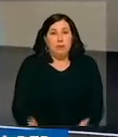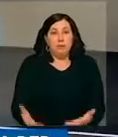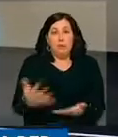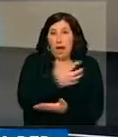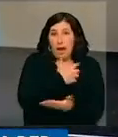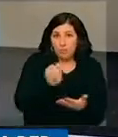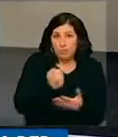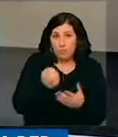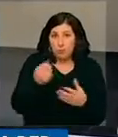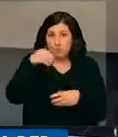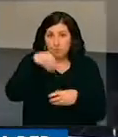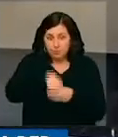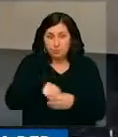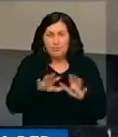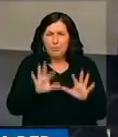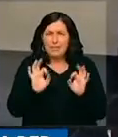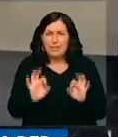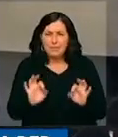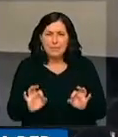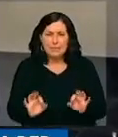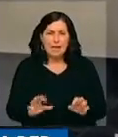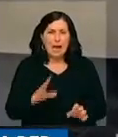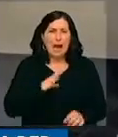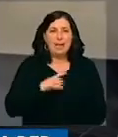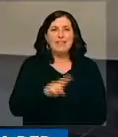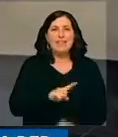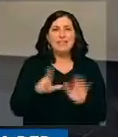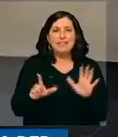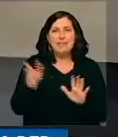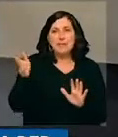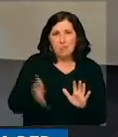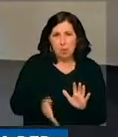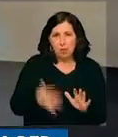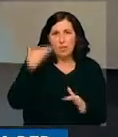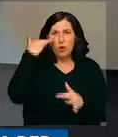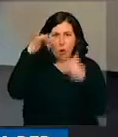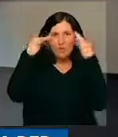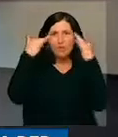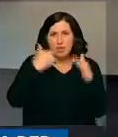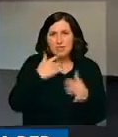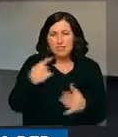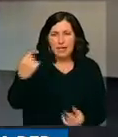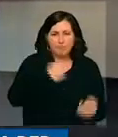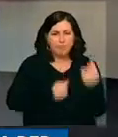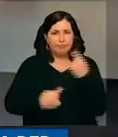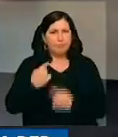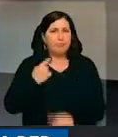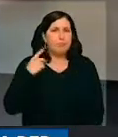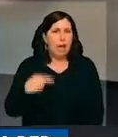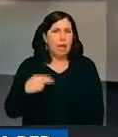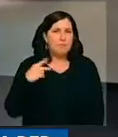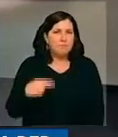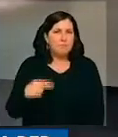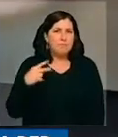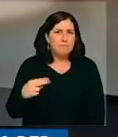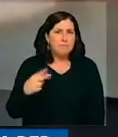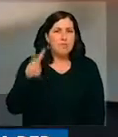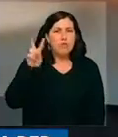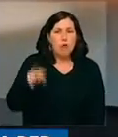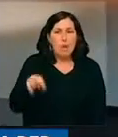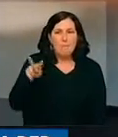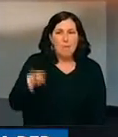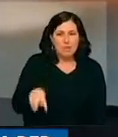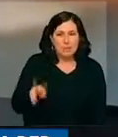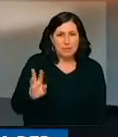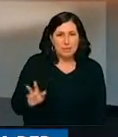línea tienen algunas particularidades. El 17% de los adolescentes recibió agresiones sostenidas a lo largo de 2 meses y